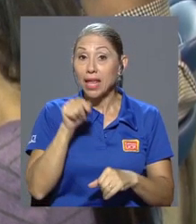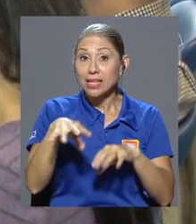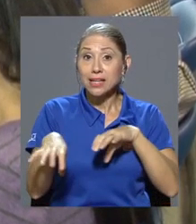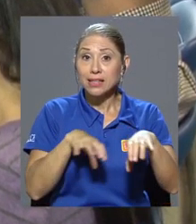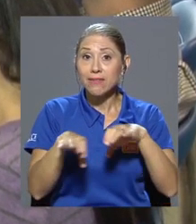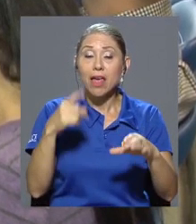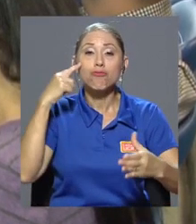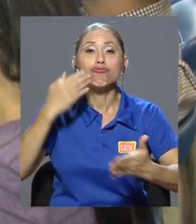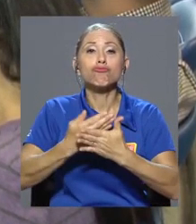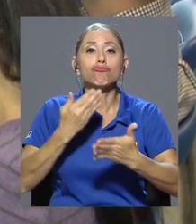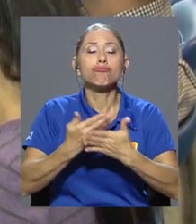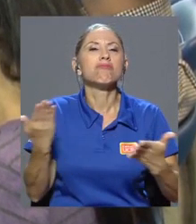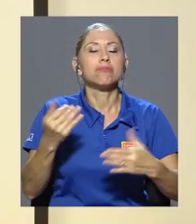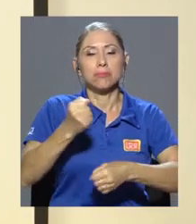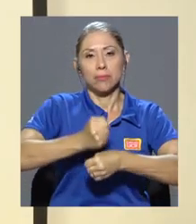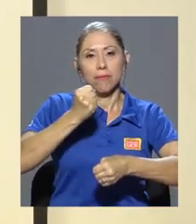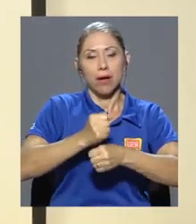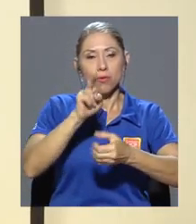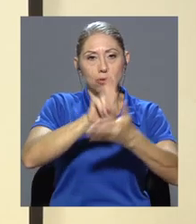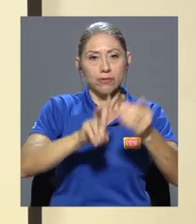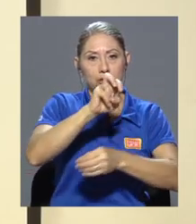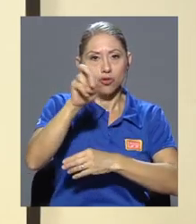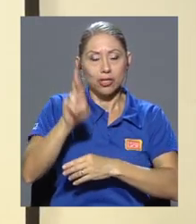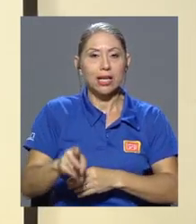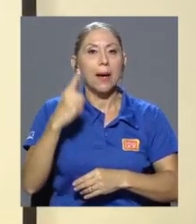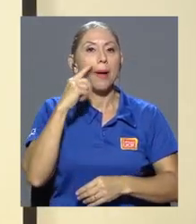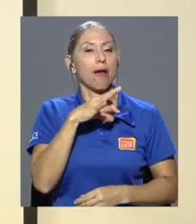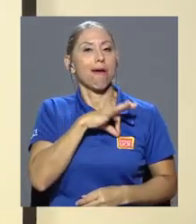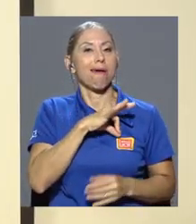actividad refleja el papel de la Universidad de Costa Rica en temas de